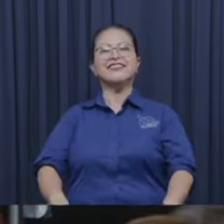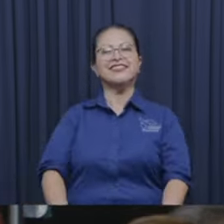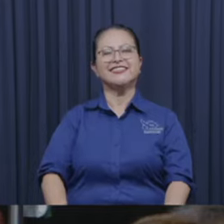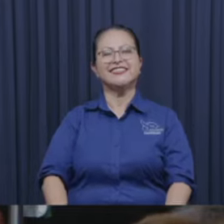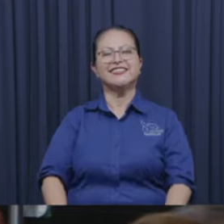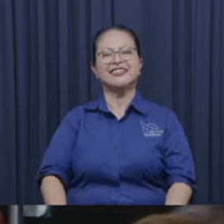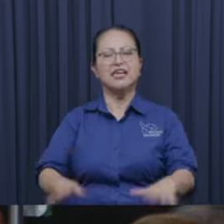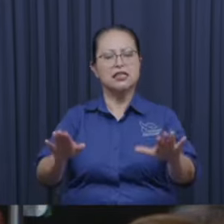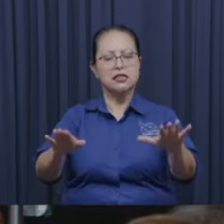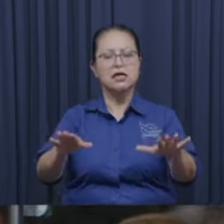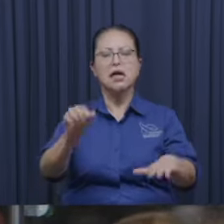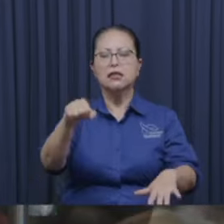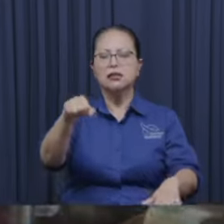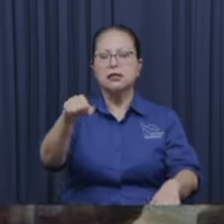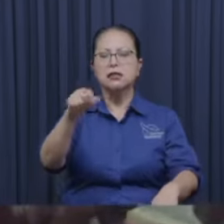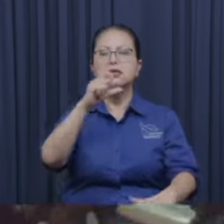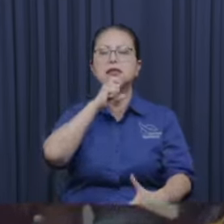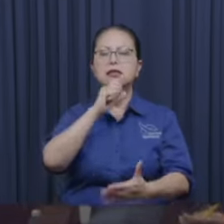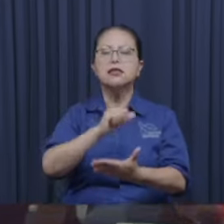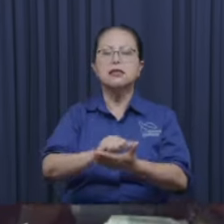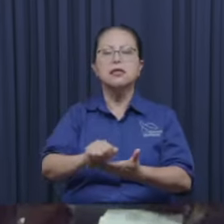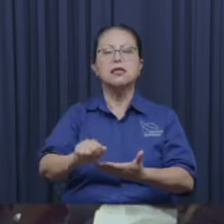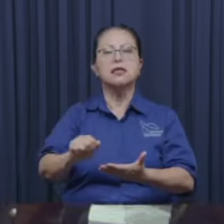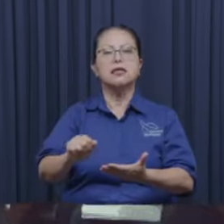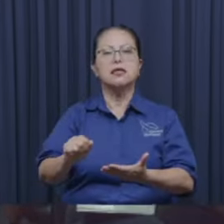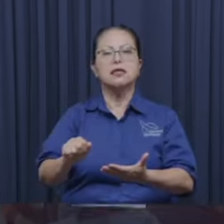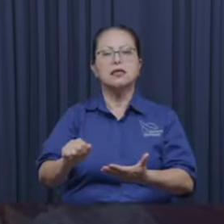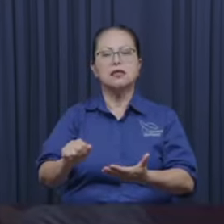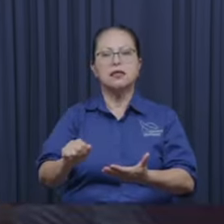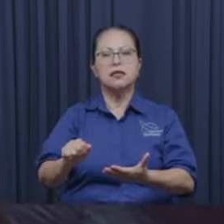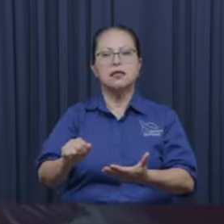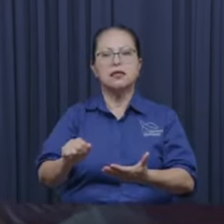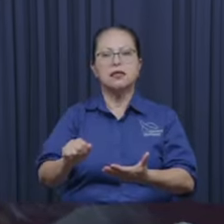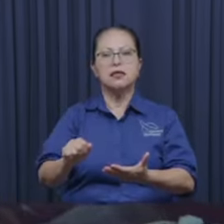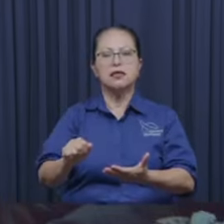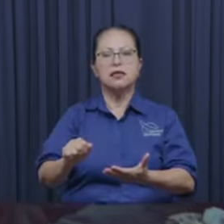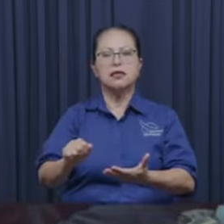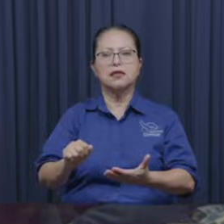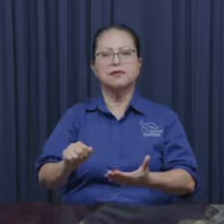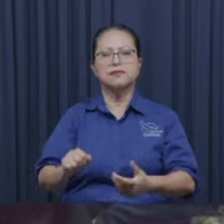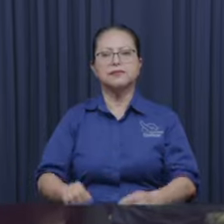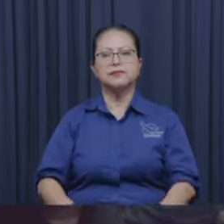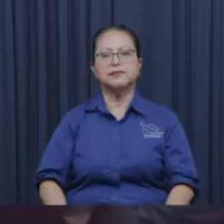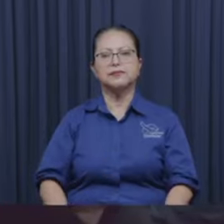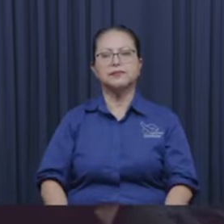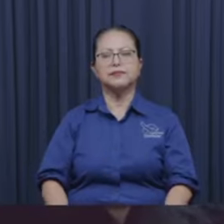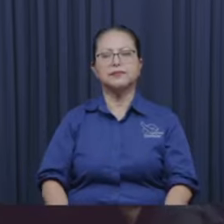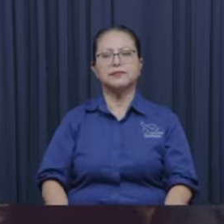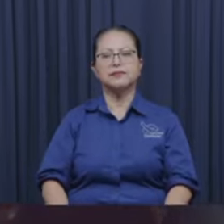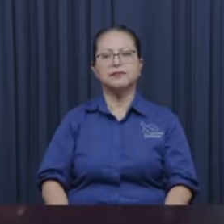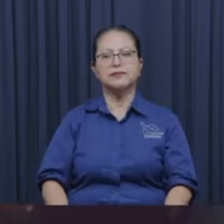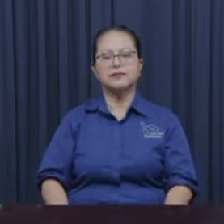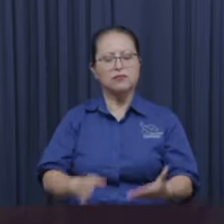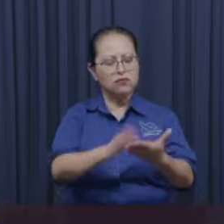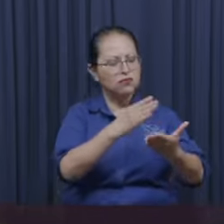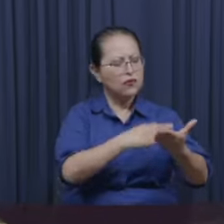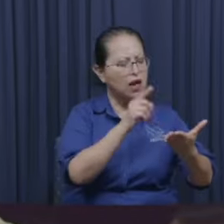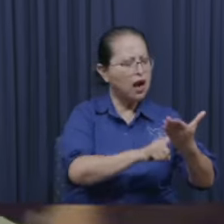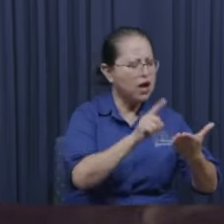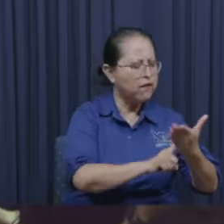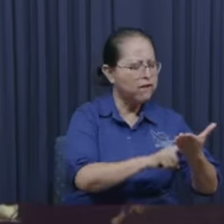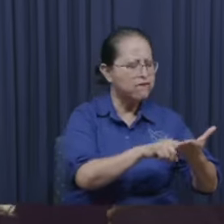tranquilos ya voy a llegar de una vez vamos a ver miré